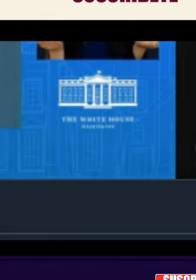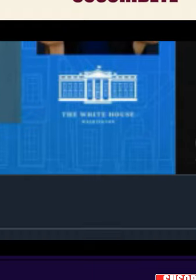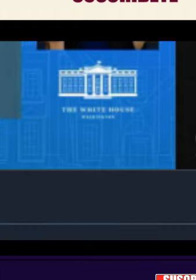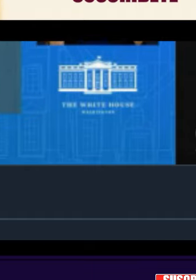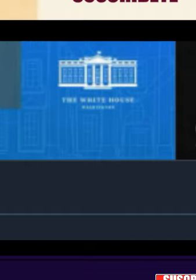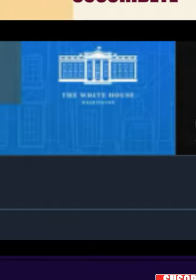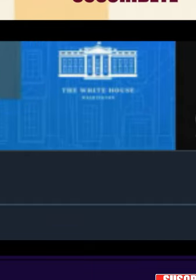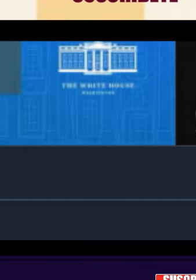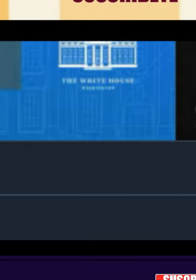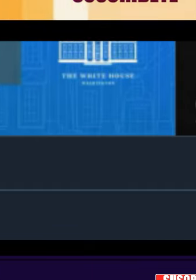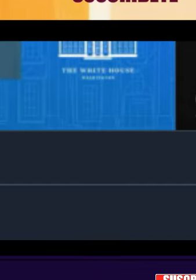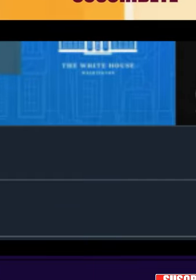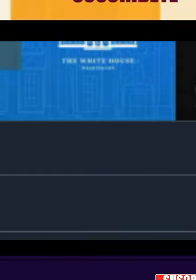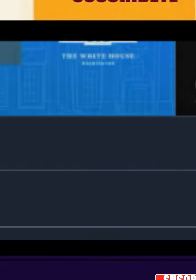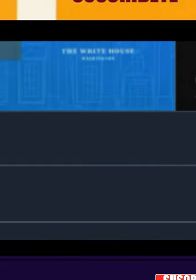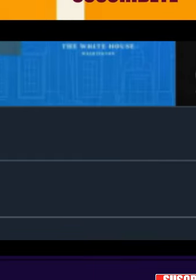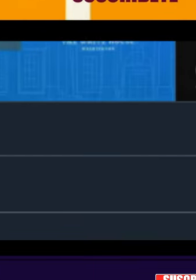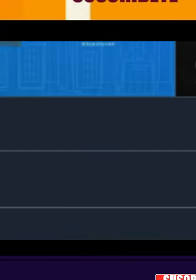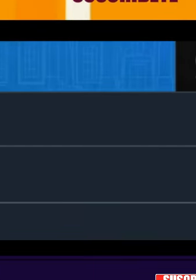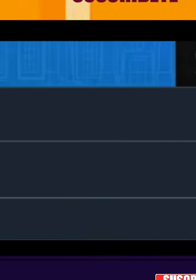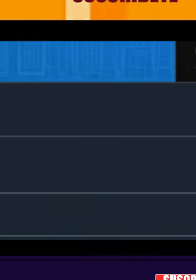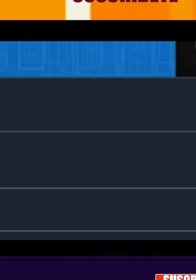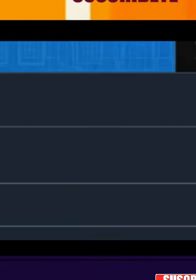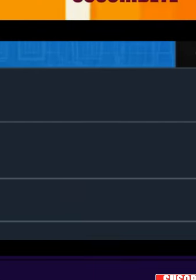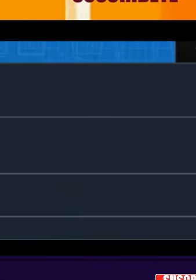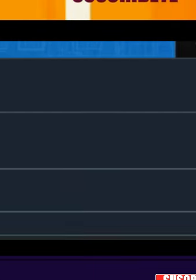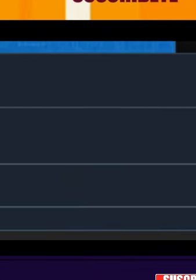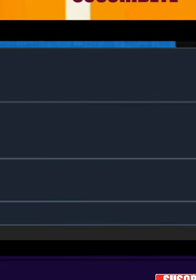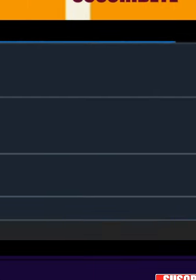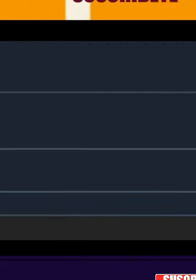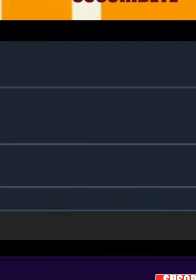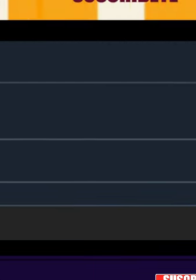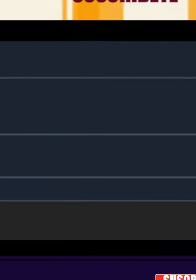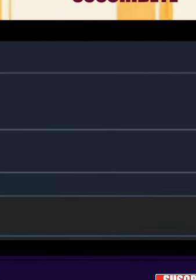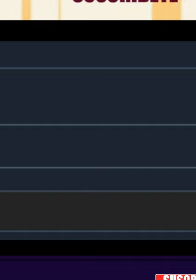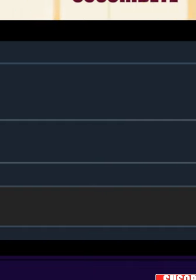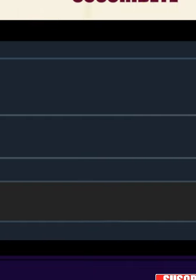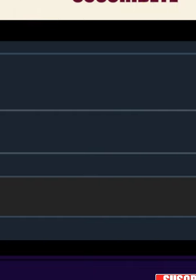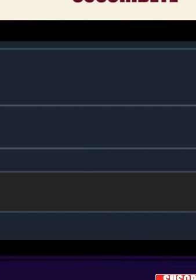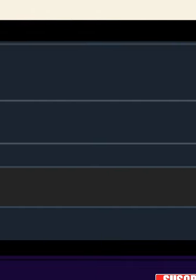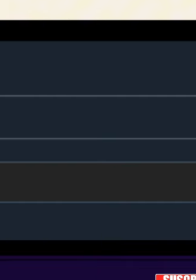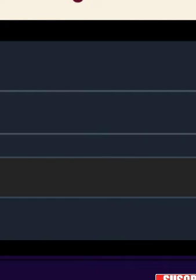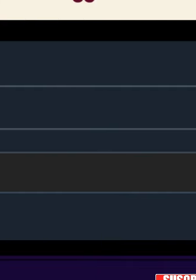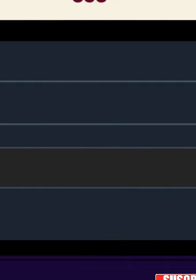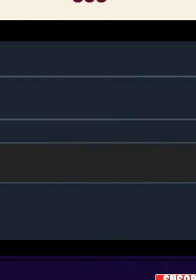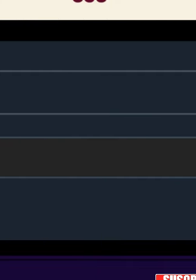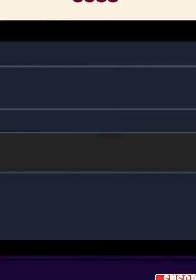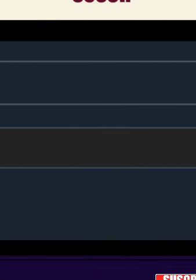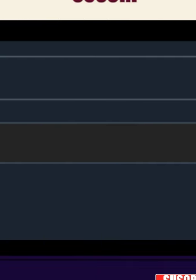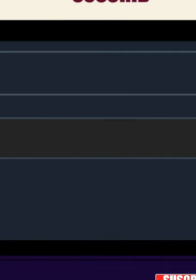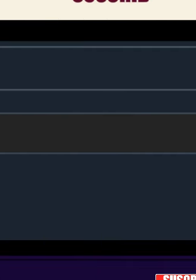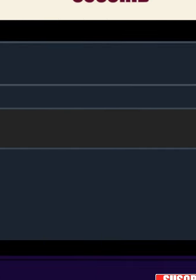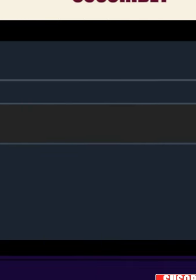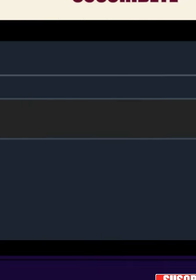elección. Se consigna todo lo solicitado por el máximo tribunal de la República, dijo funcionario en la audiencia,